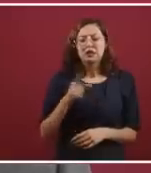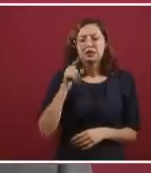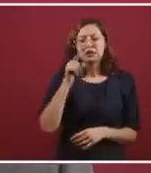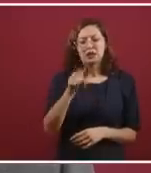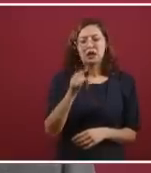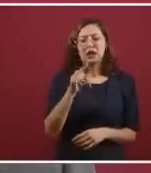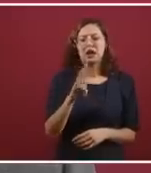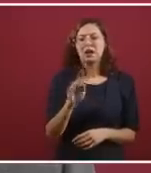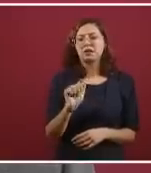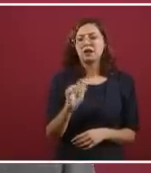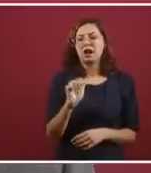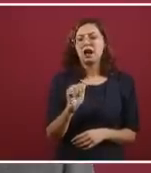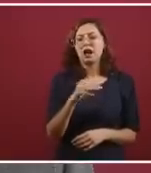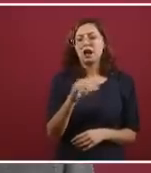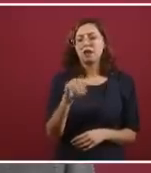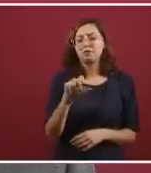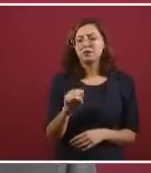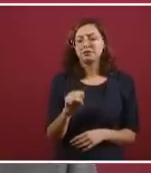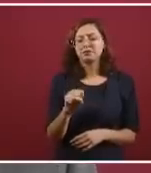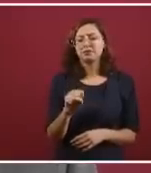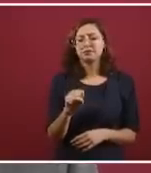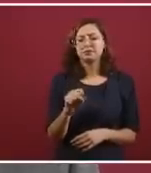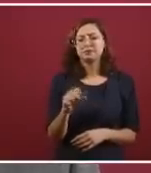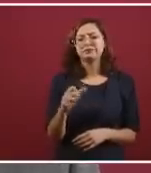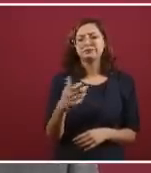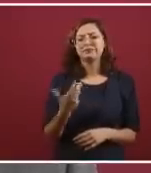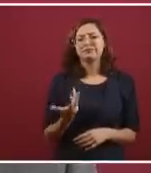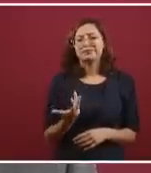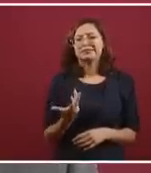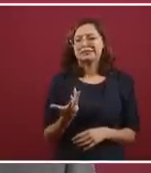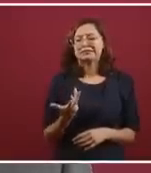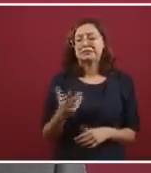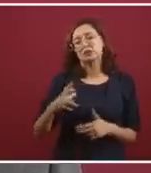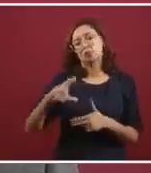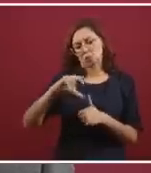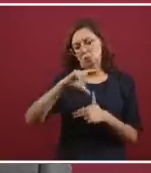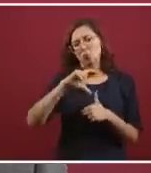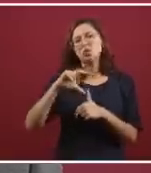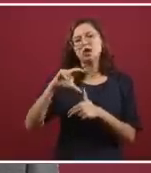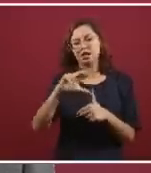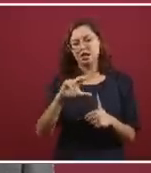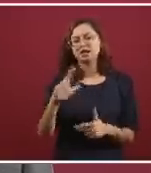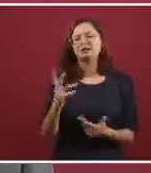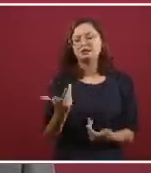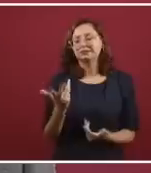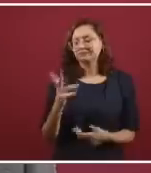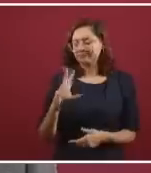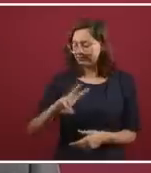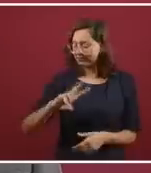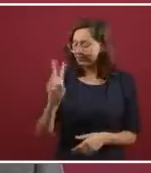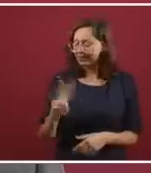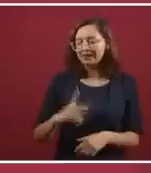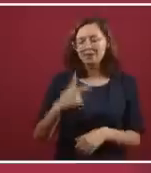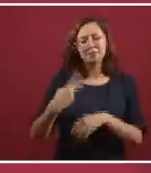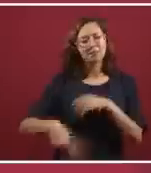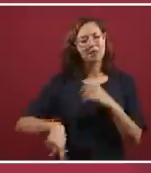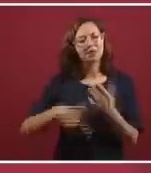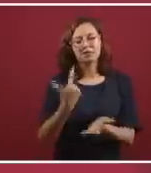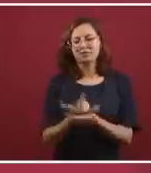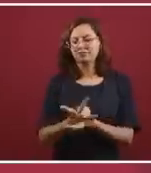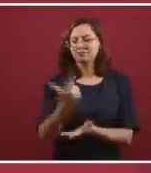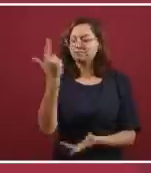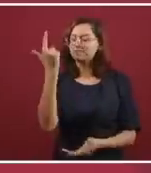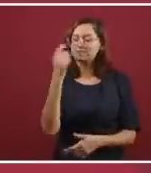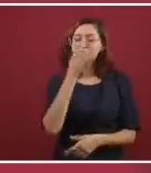bahamas es así el huracán que afectó mucho expresamos